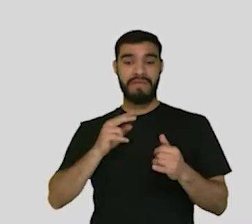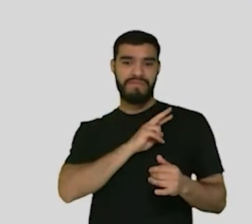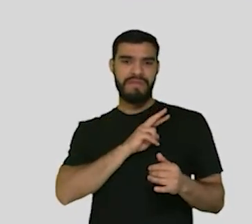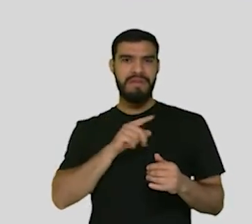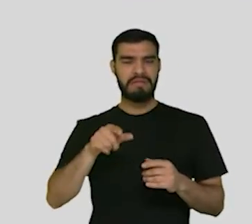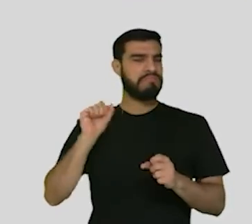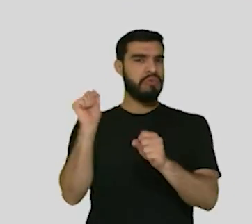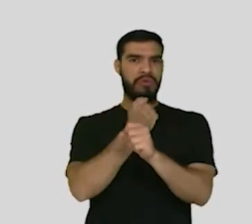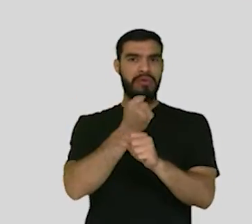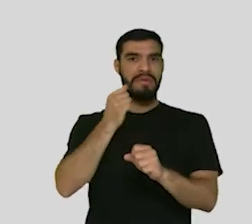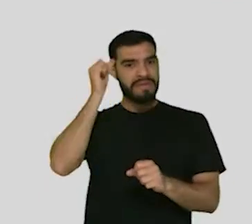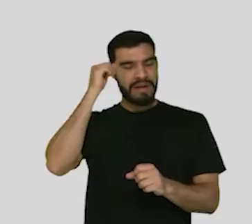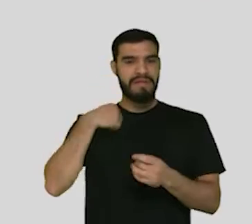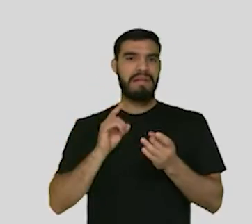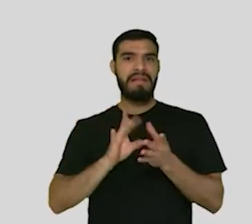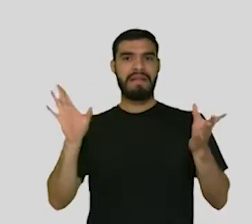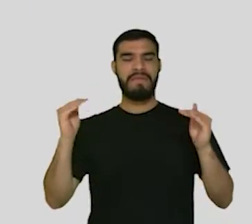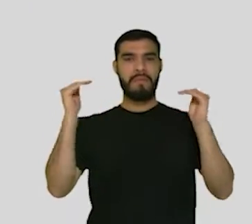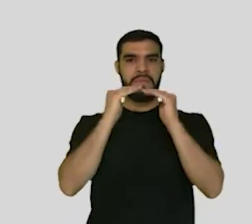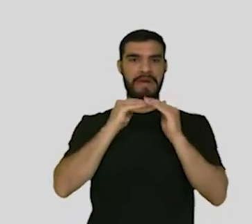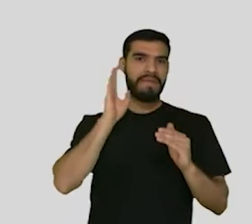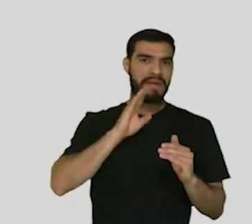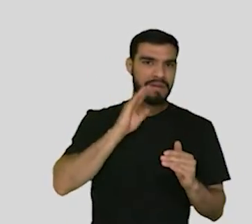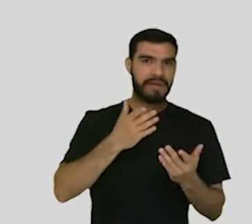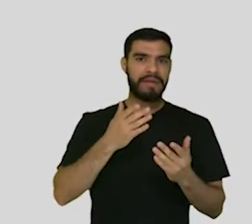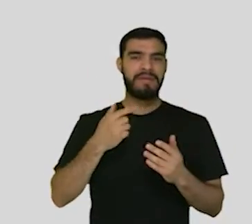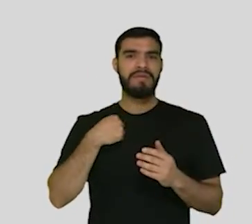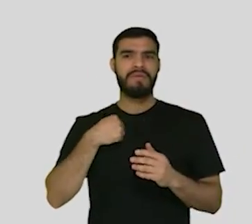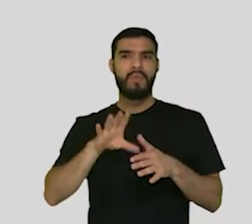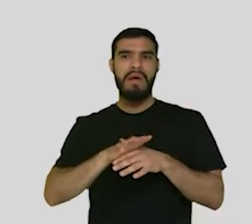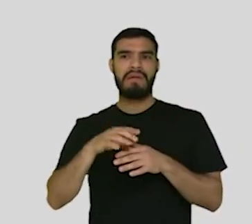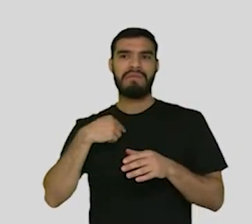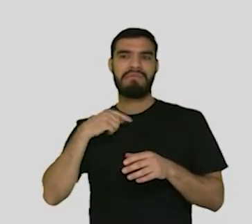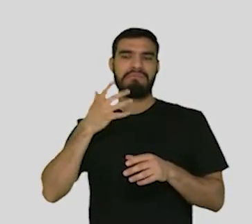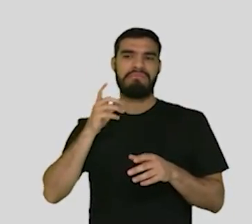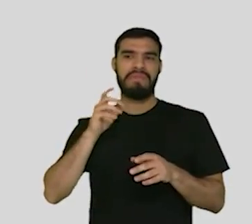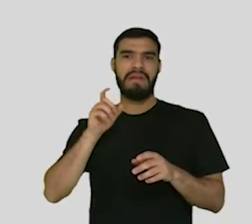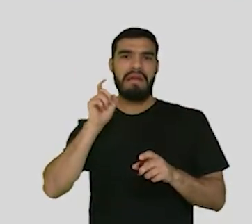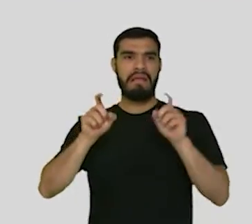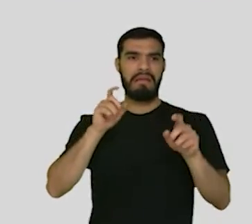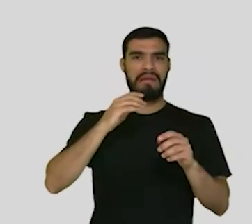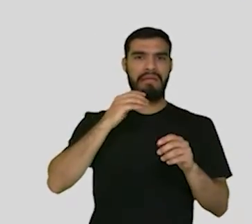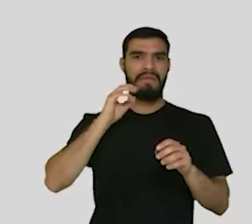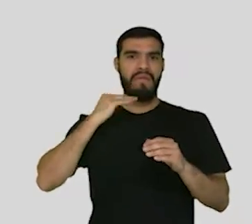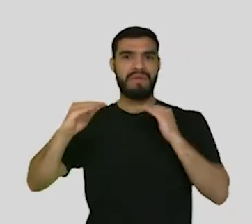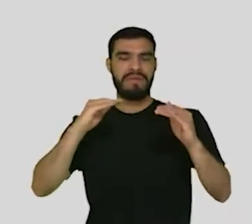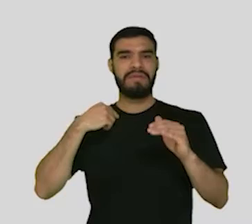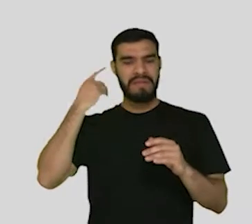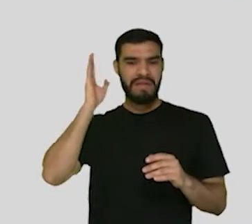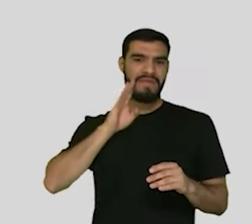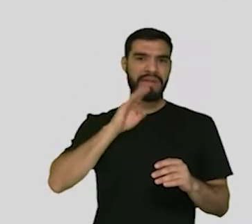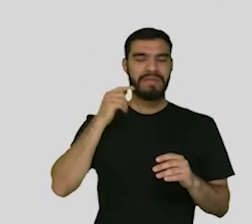Ya ya esa cuauja, es más pequeño logro importante. Burlarnos de la fraternidad, decir, bueno, si ellos dicen fraternidad, decimos lesbiana. Ya pues